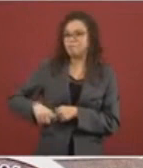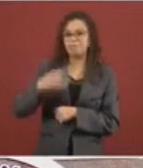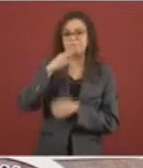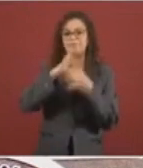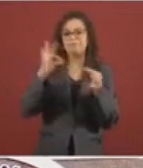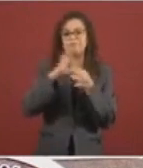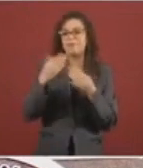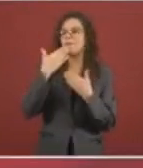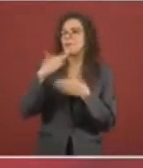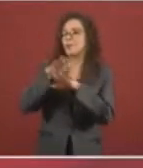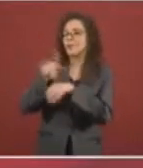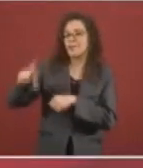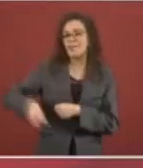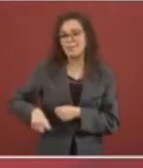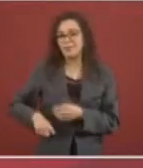pues no están conformes.